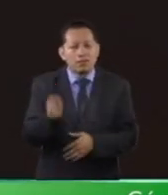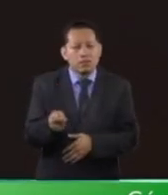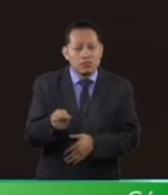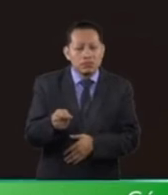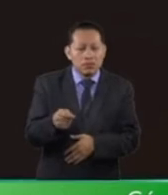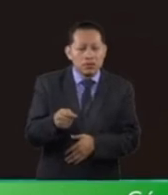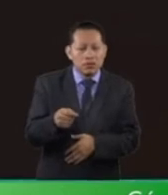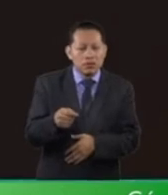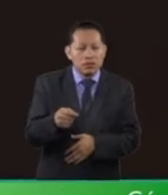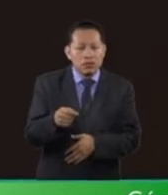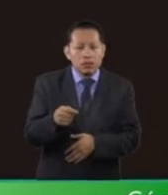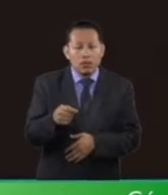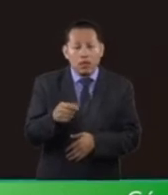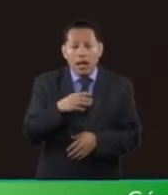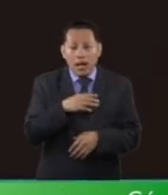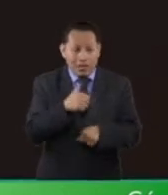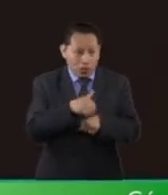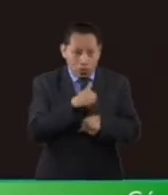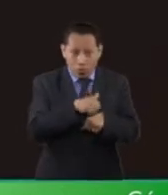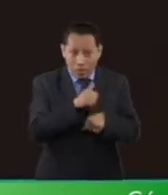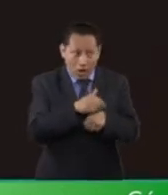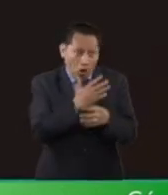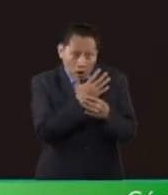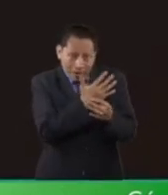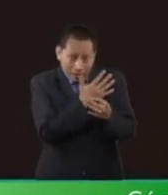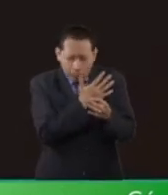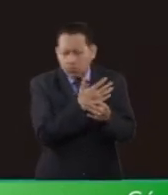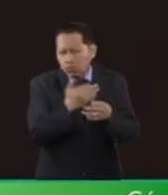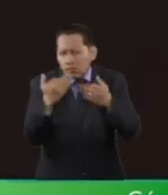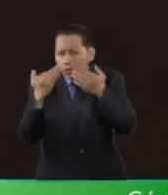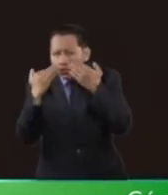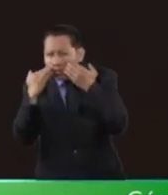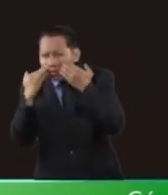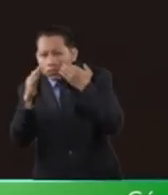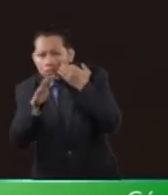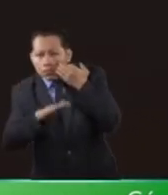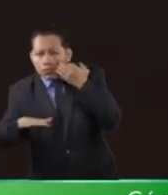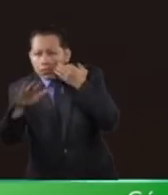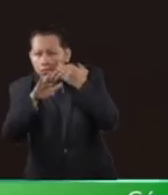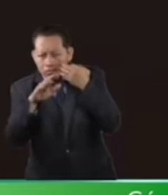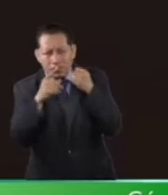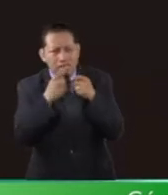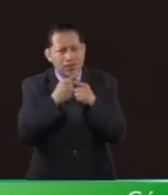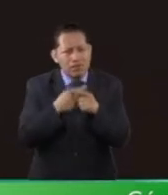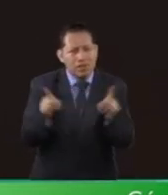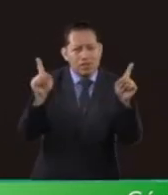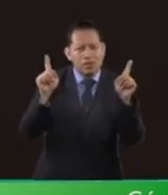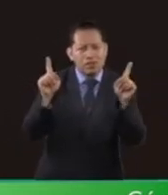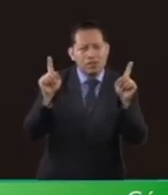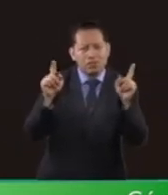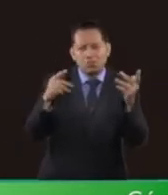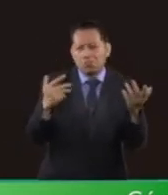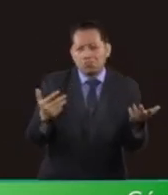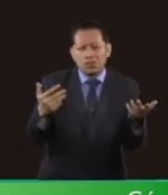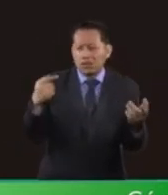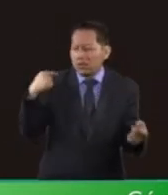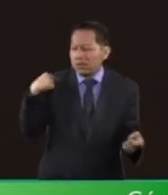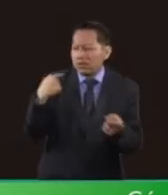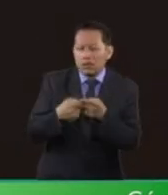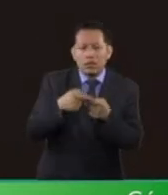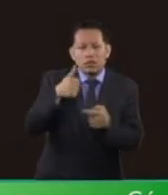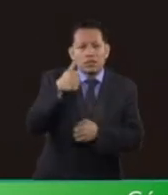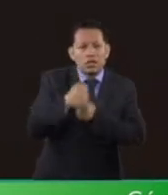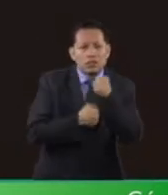que dicen sus datos. A 6 años y en materia de